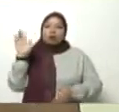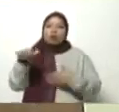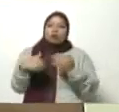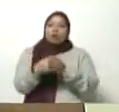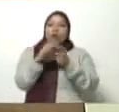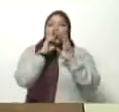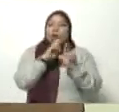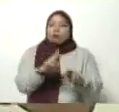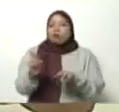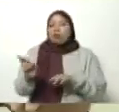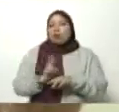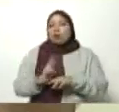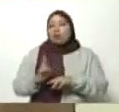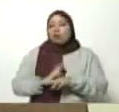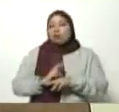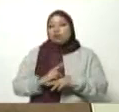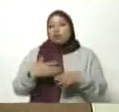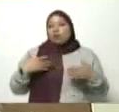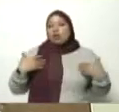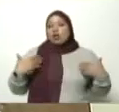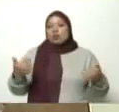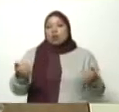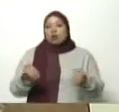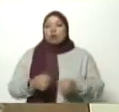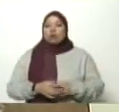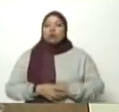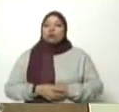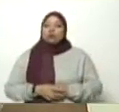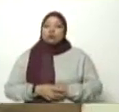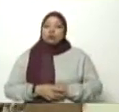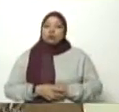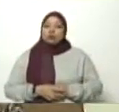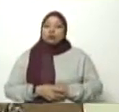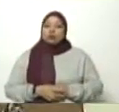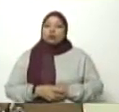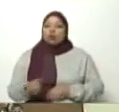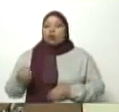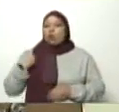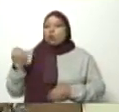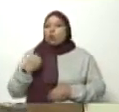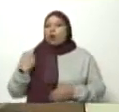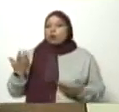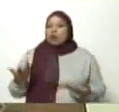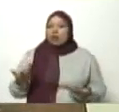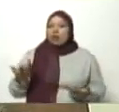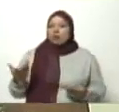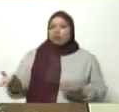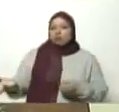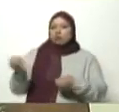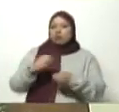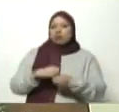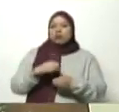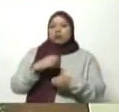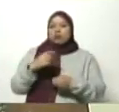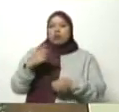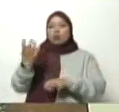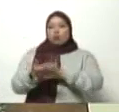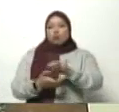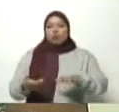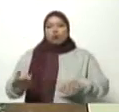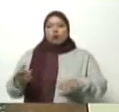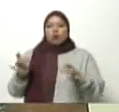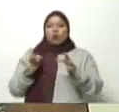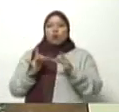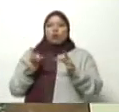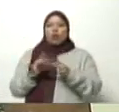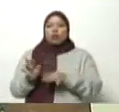respuesta inmediatamente a un caso de salud o cualquier otro caso. Dentro de todas las limitaciones que tenemos, es un contacto